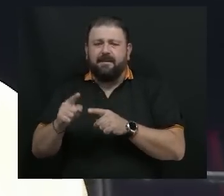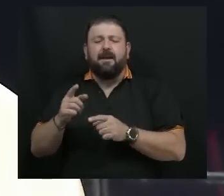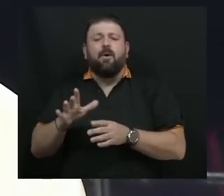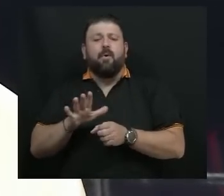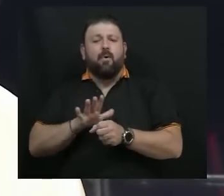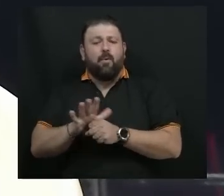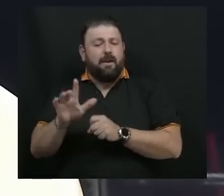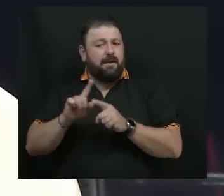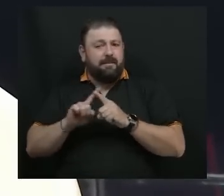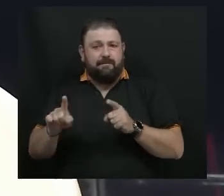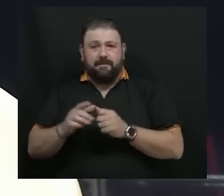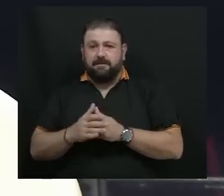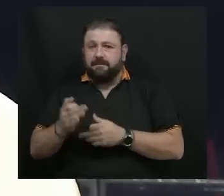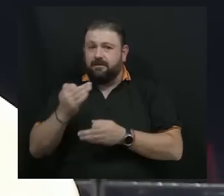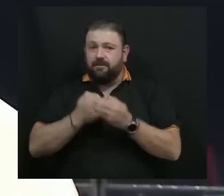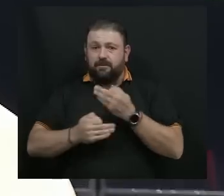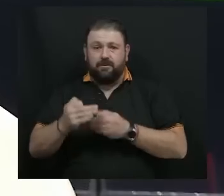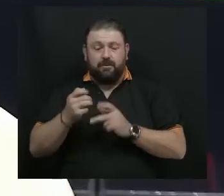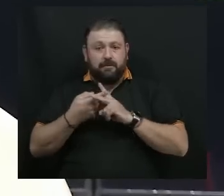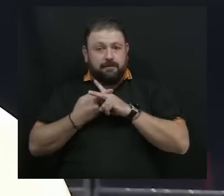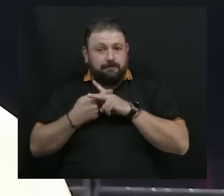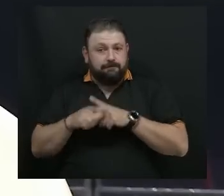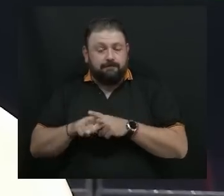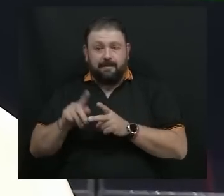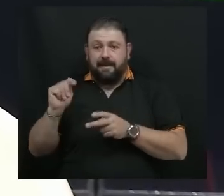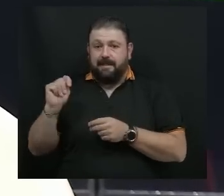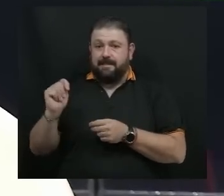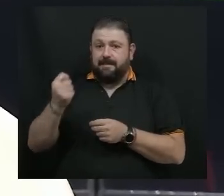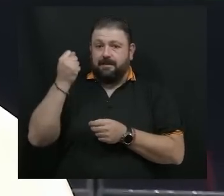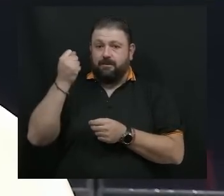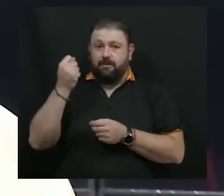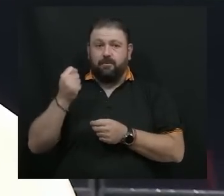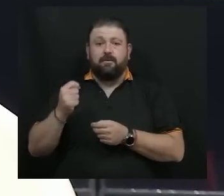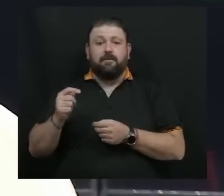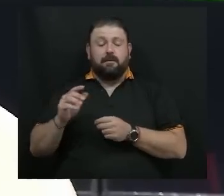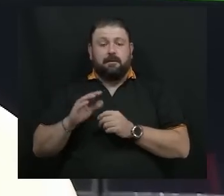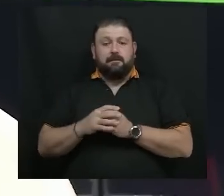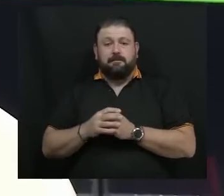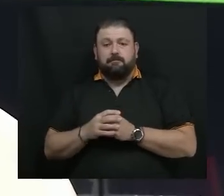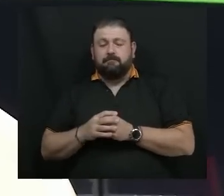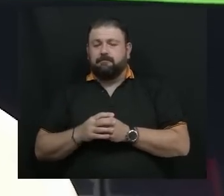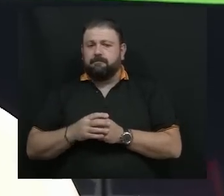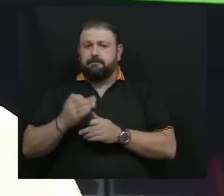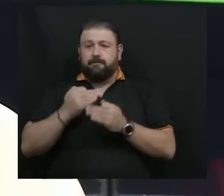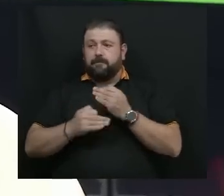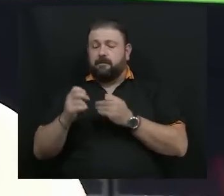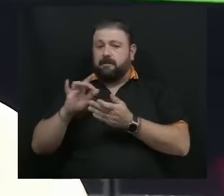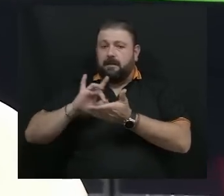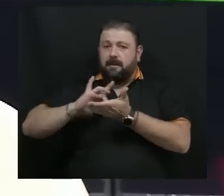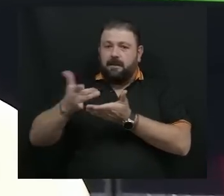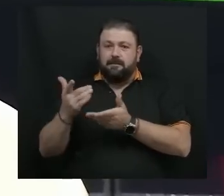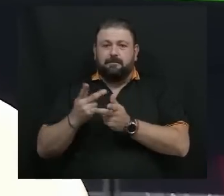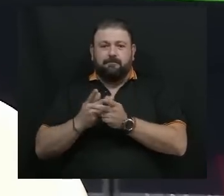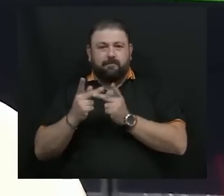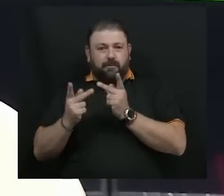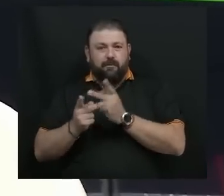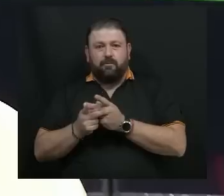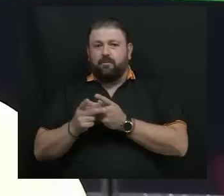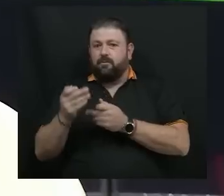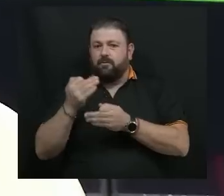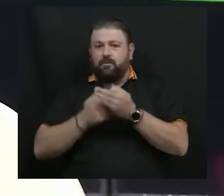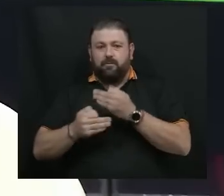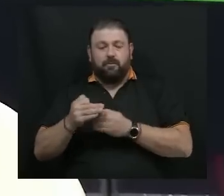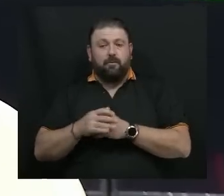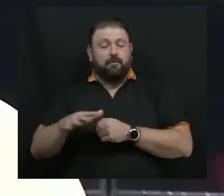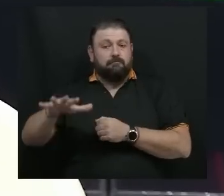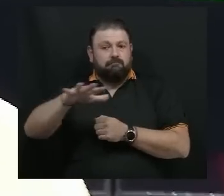diferencia? Hay muchas, pero principalmente la tecnología. La tecnología con la que están fabricados nuestros productos, entre muchas, está la